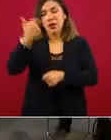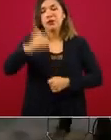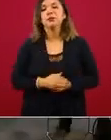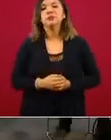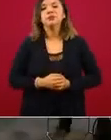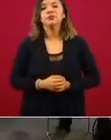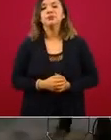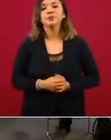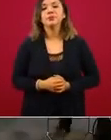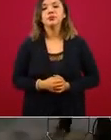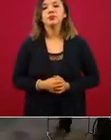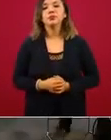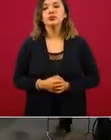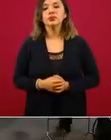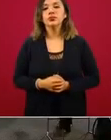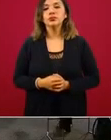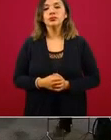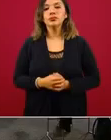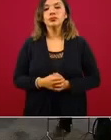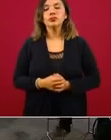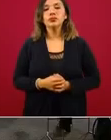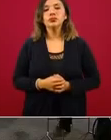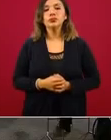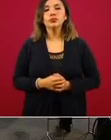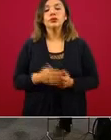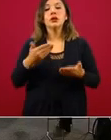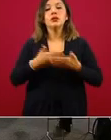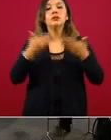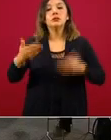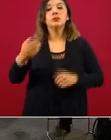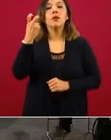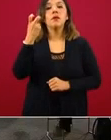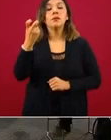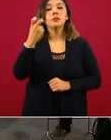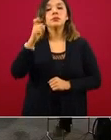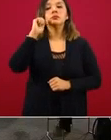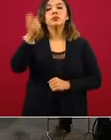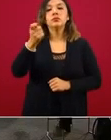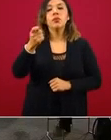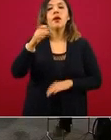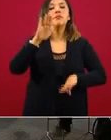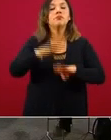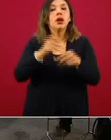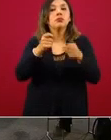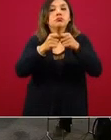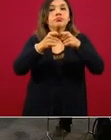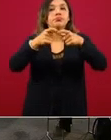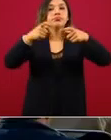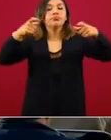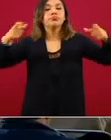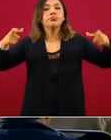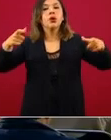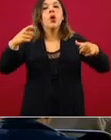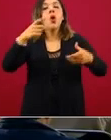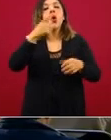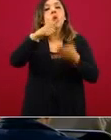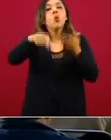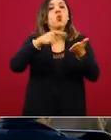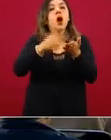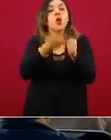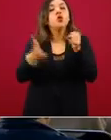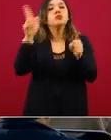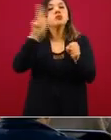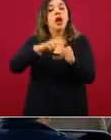Vemos en la siguiente diapositiva el crecimiento que han tenido las unidades hospitalarias. Esto ya no es número de camas, sino son las